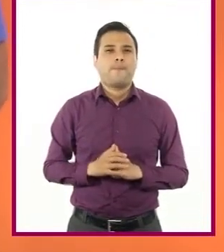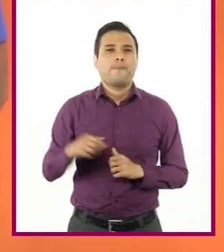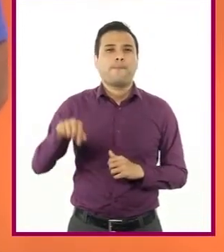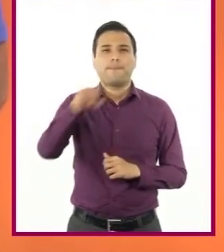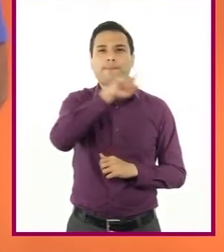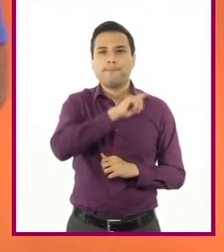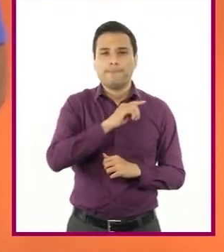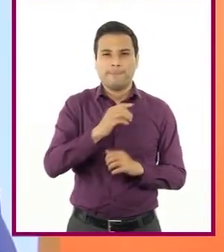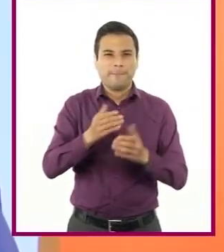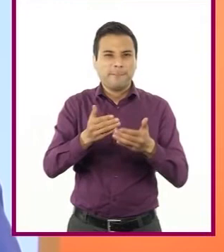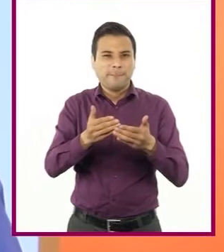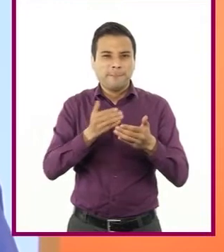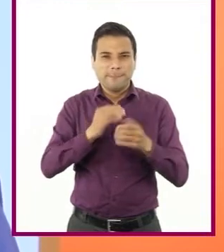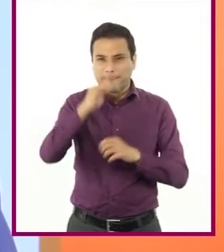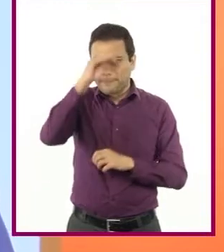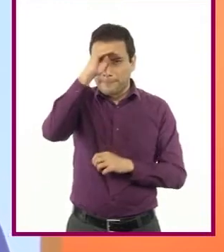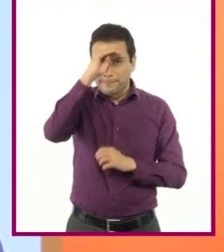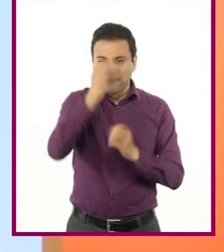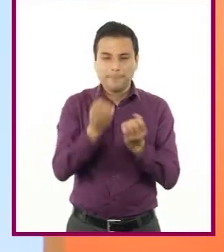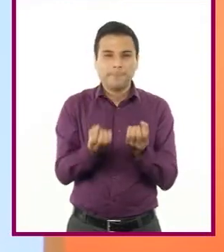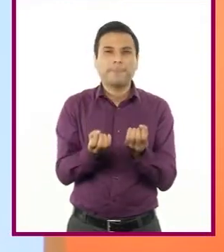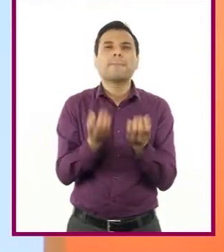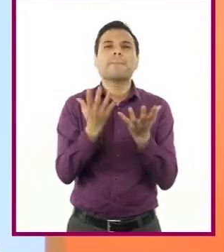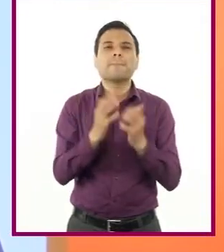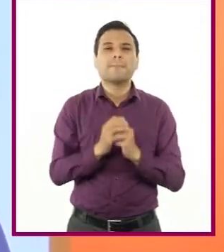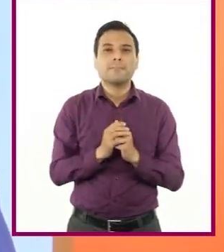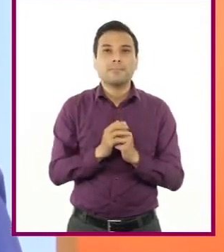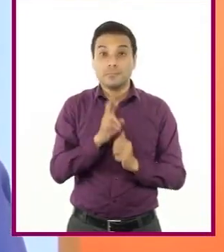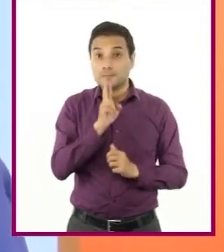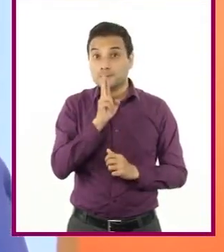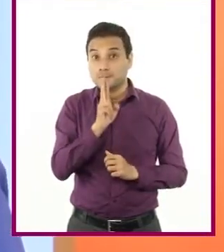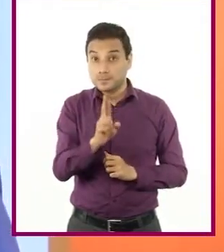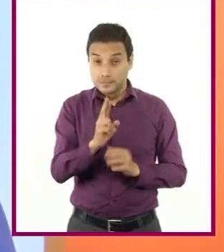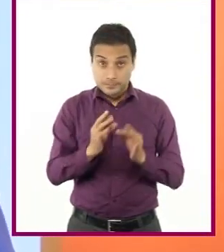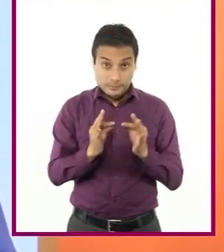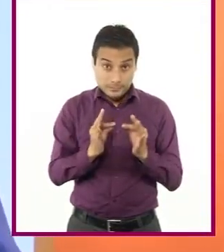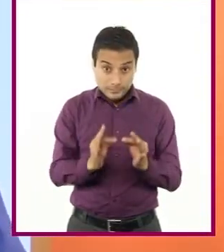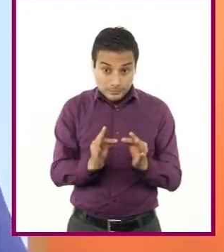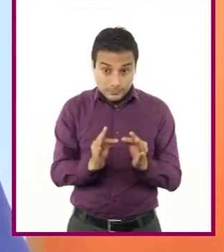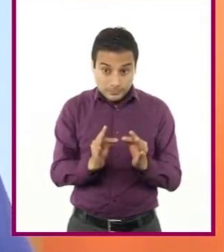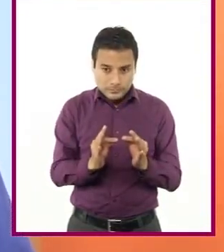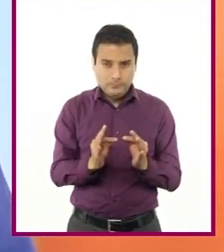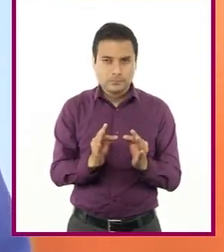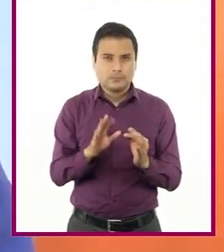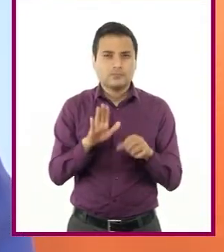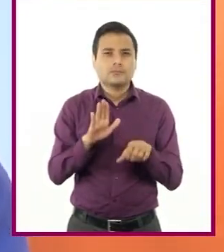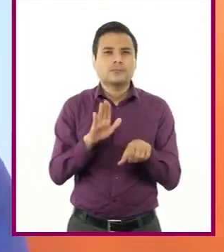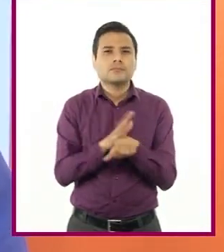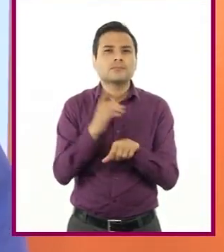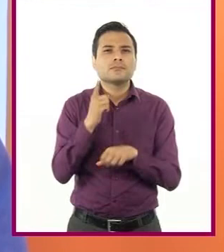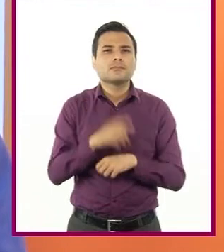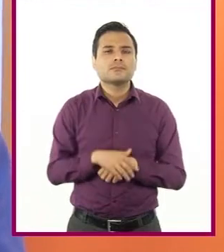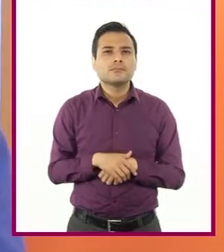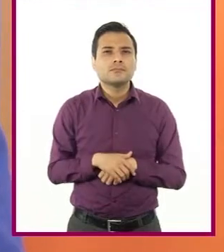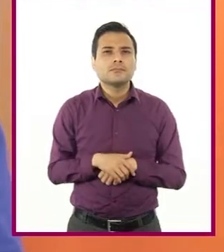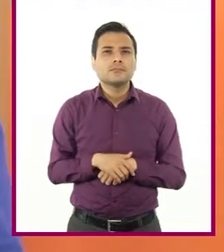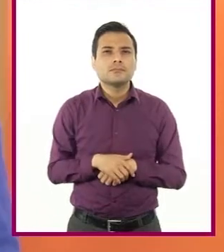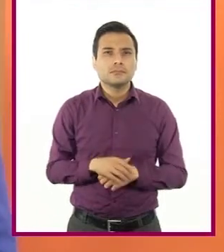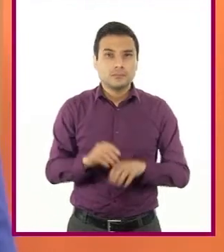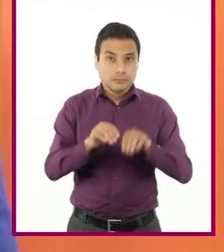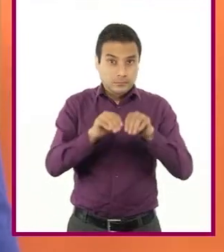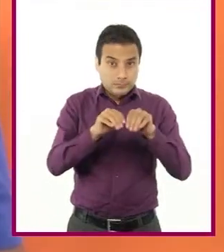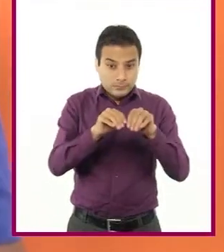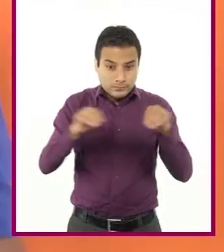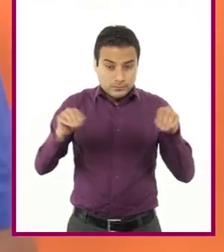al inicio del problema. ¿Qué tan acertada fue? ¿A qué piensan que se debió lo anterior? ¿La cantidad de metros resultó